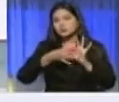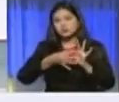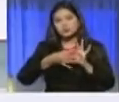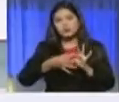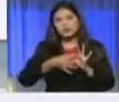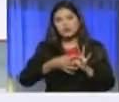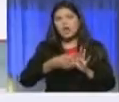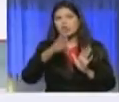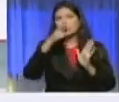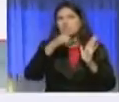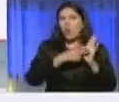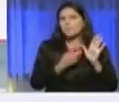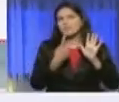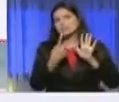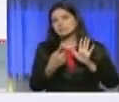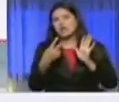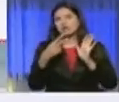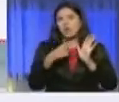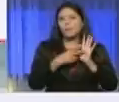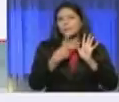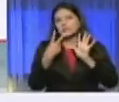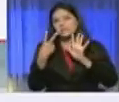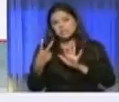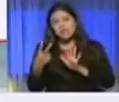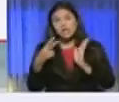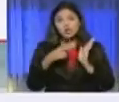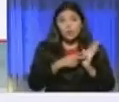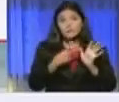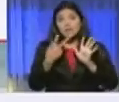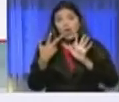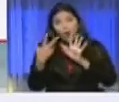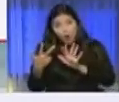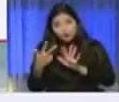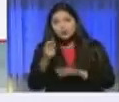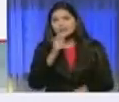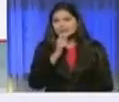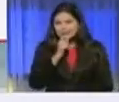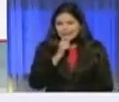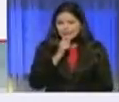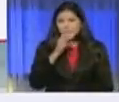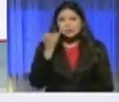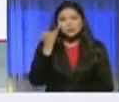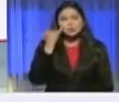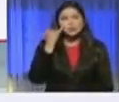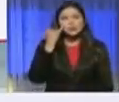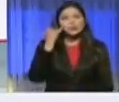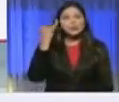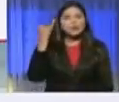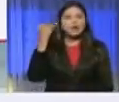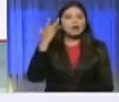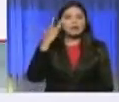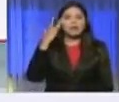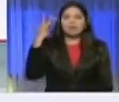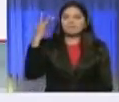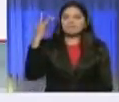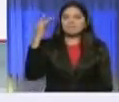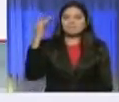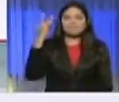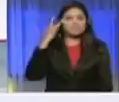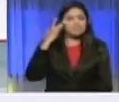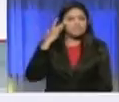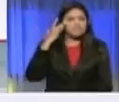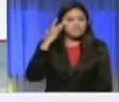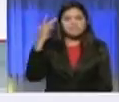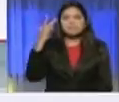etapa 2006, 2007, 2008, fueron construidos por la genialidad creadora